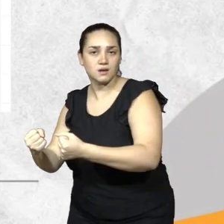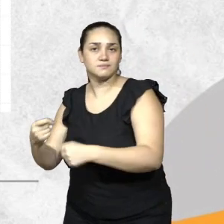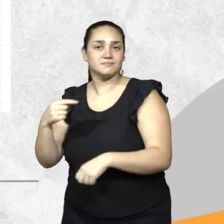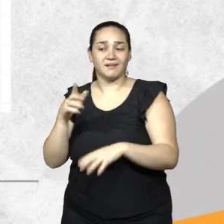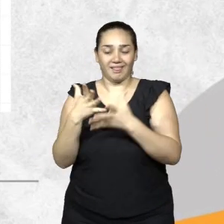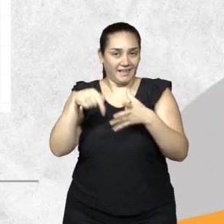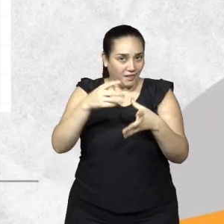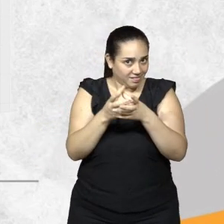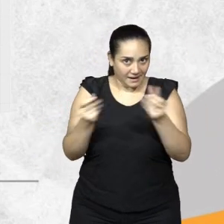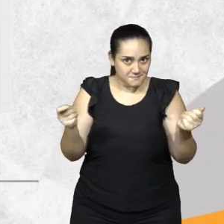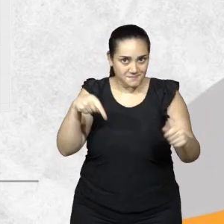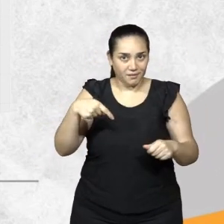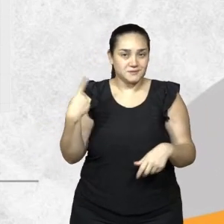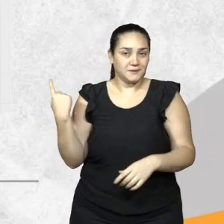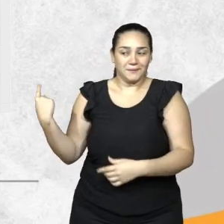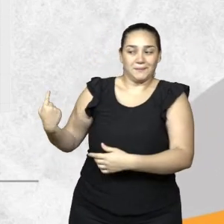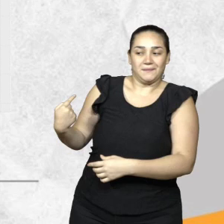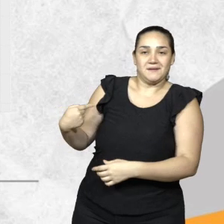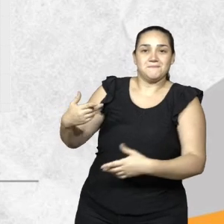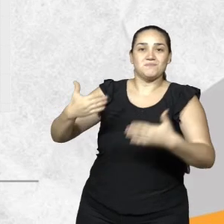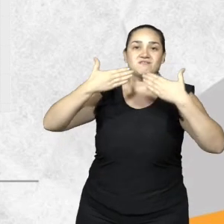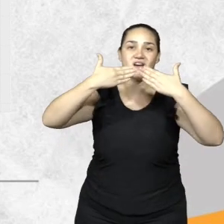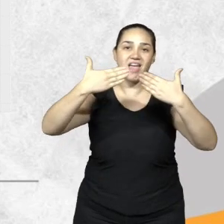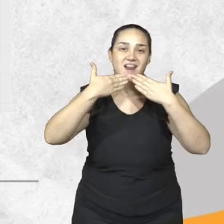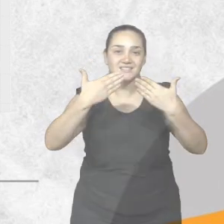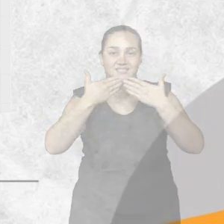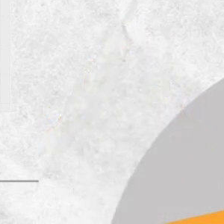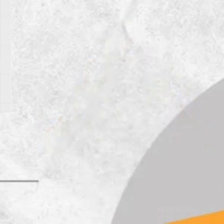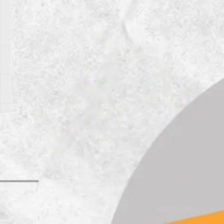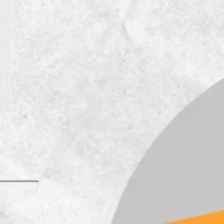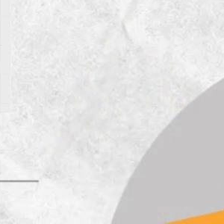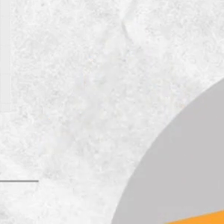aquí, obligado. Muchas gracias.